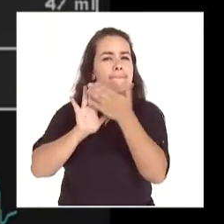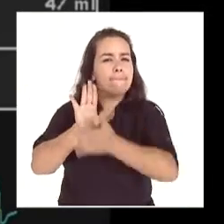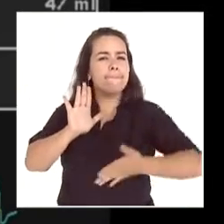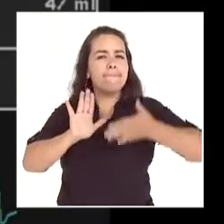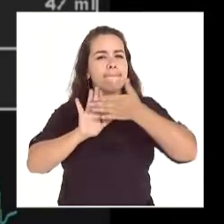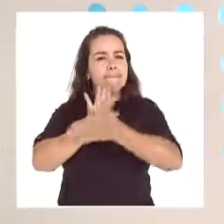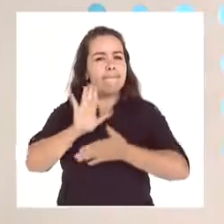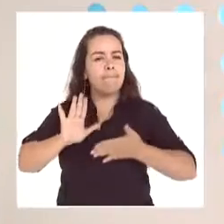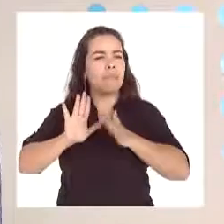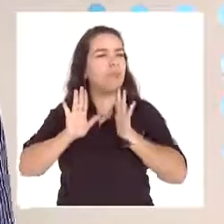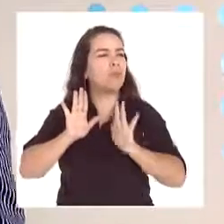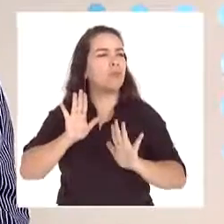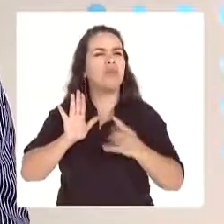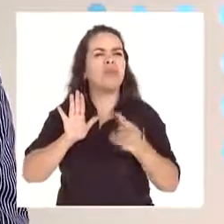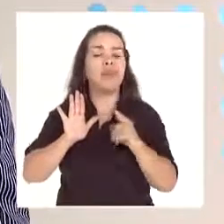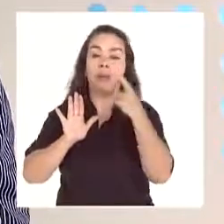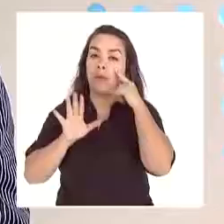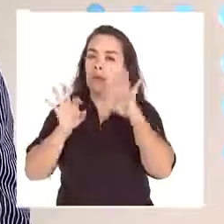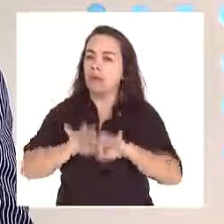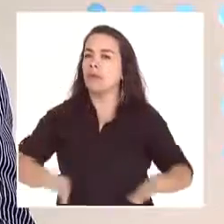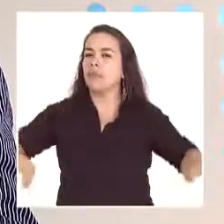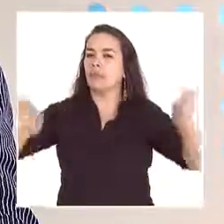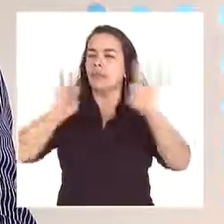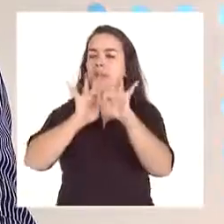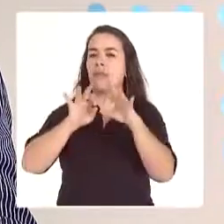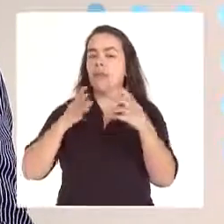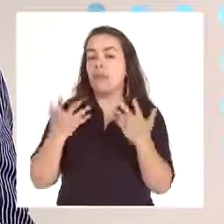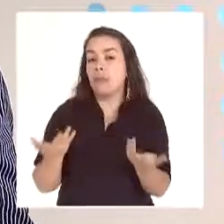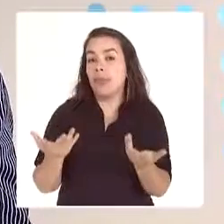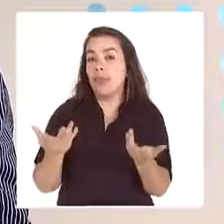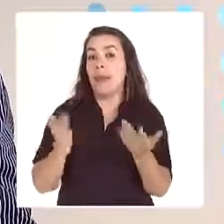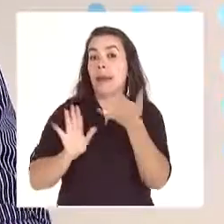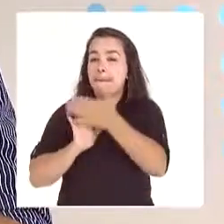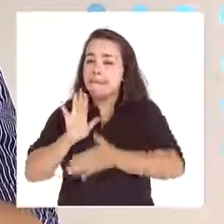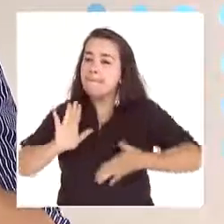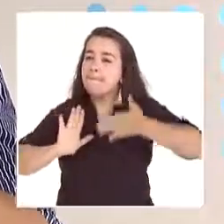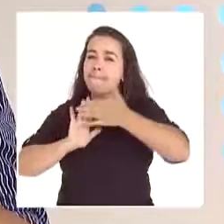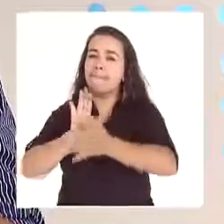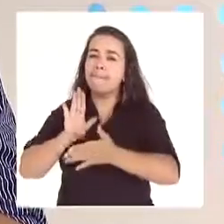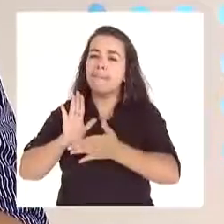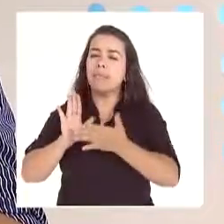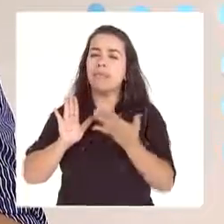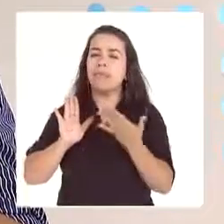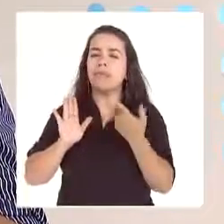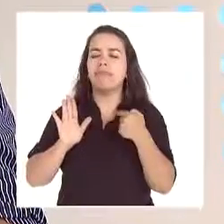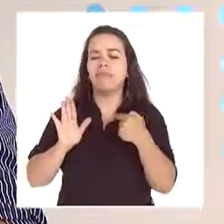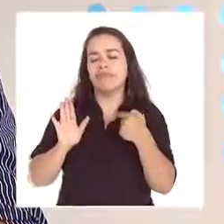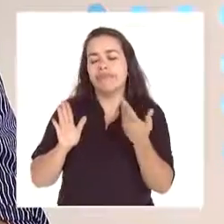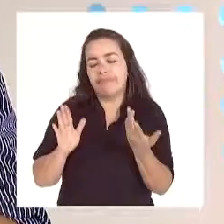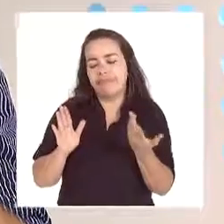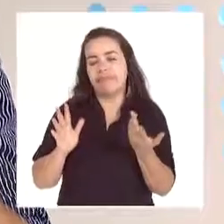en el ecocardiograma, y lo importante de la ecocardiografía en este